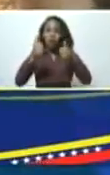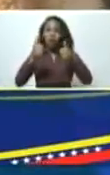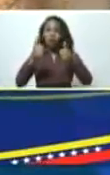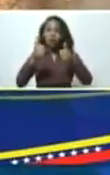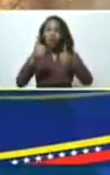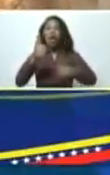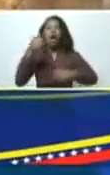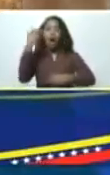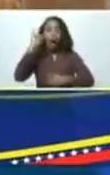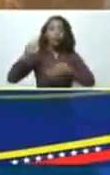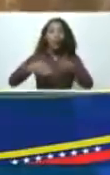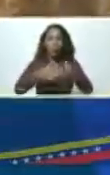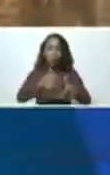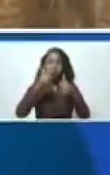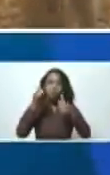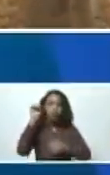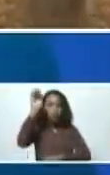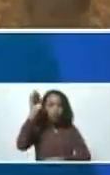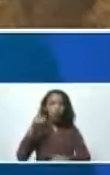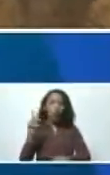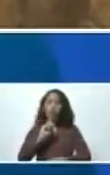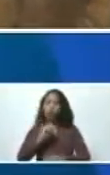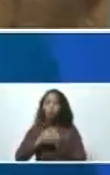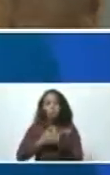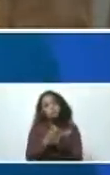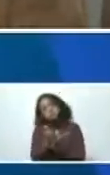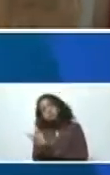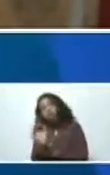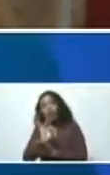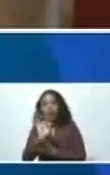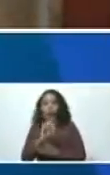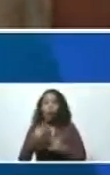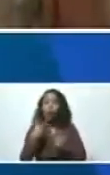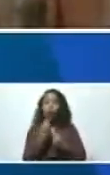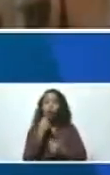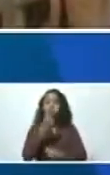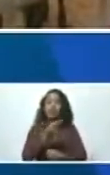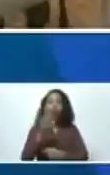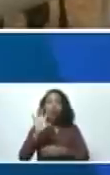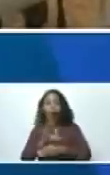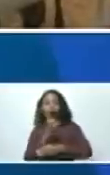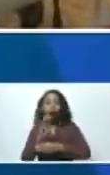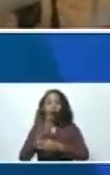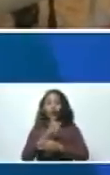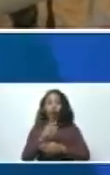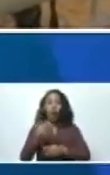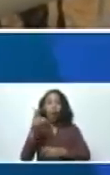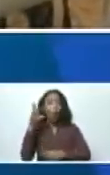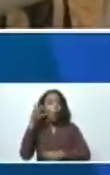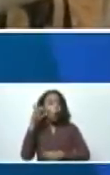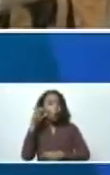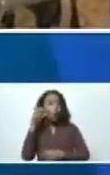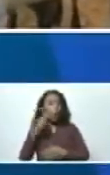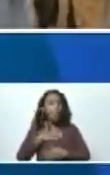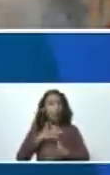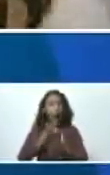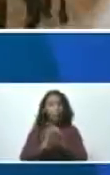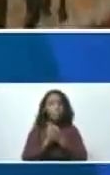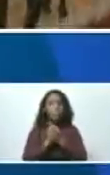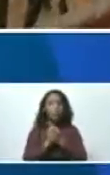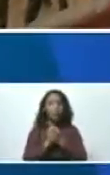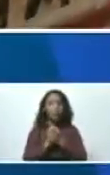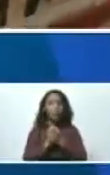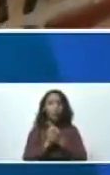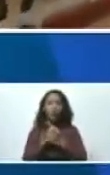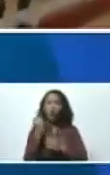en el camino correcto. Y no debemos desviarnos, como dice la canción. Oye, mi compay, ¿cómo es que